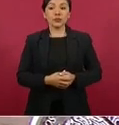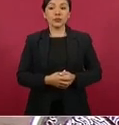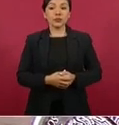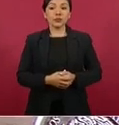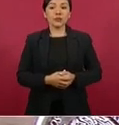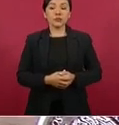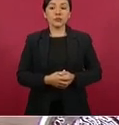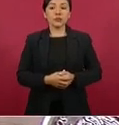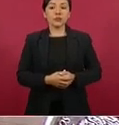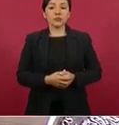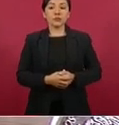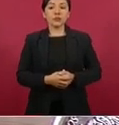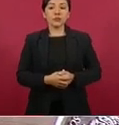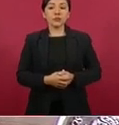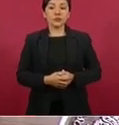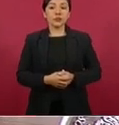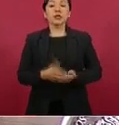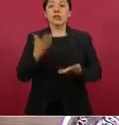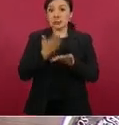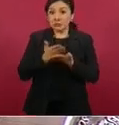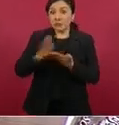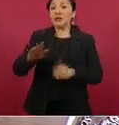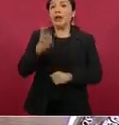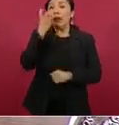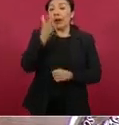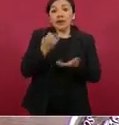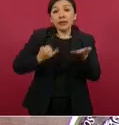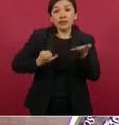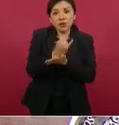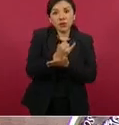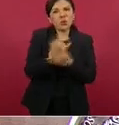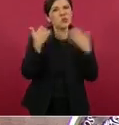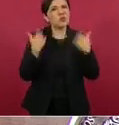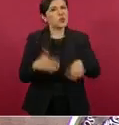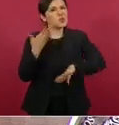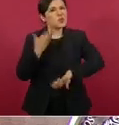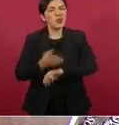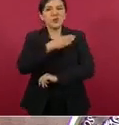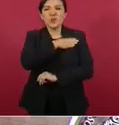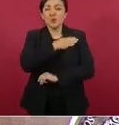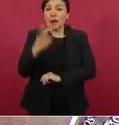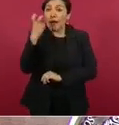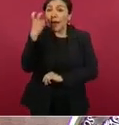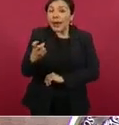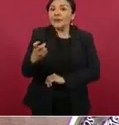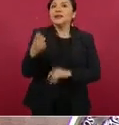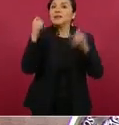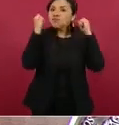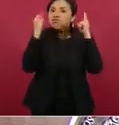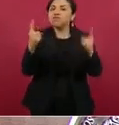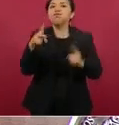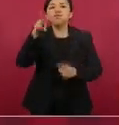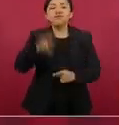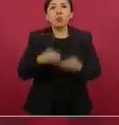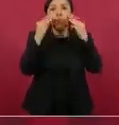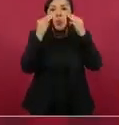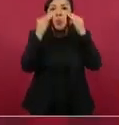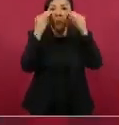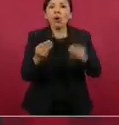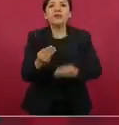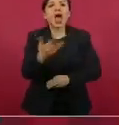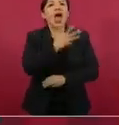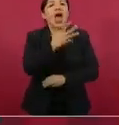fue una muy buena decisión que demuestra que hay